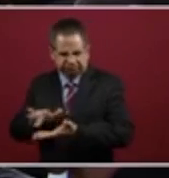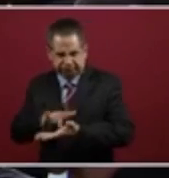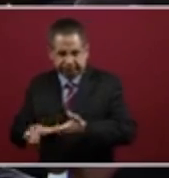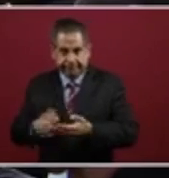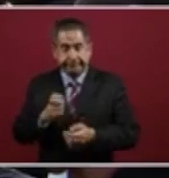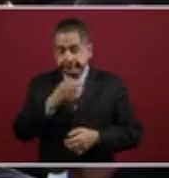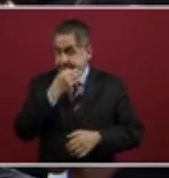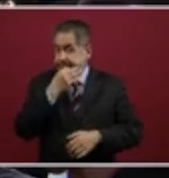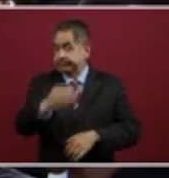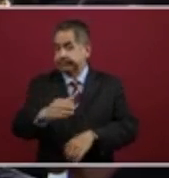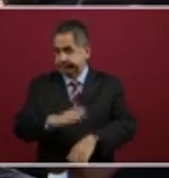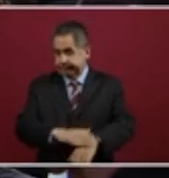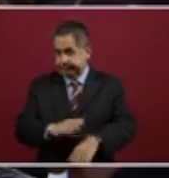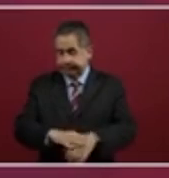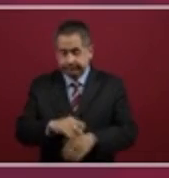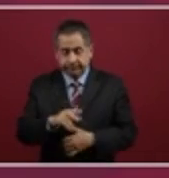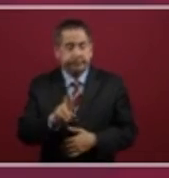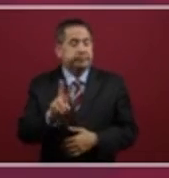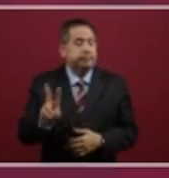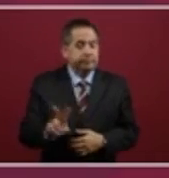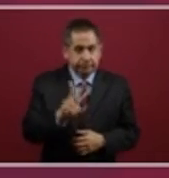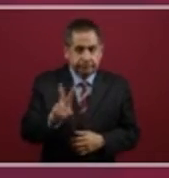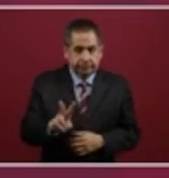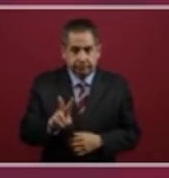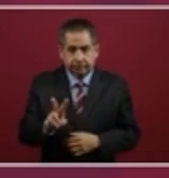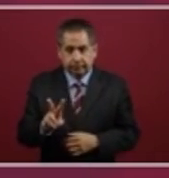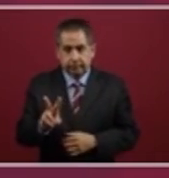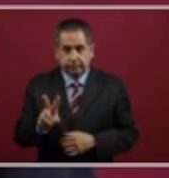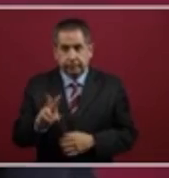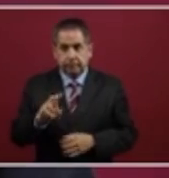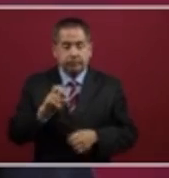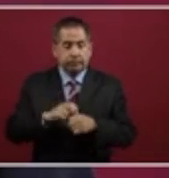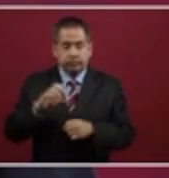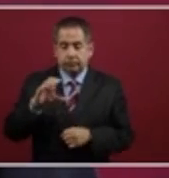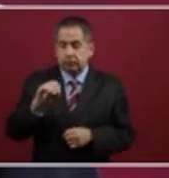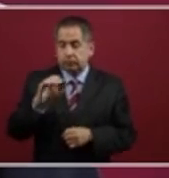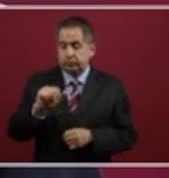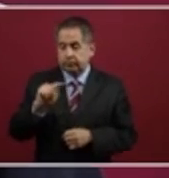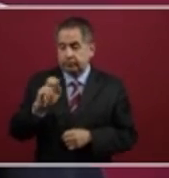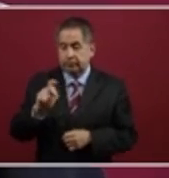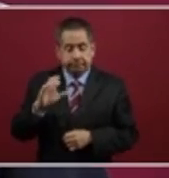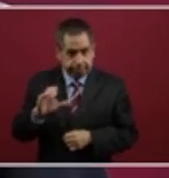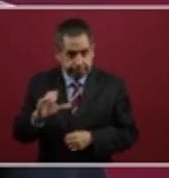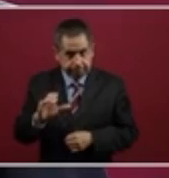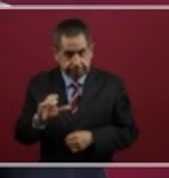Esto va a ser viernes en Coatepec